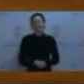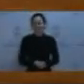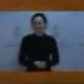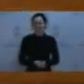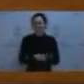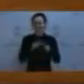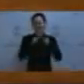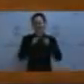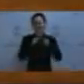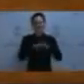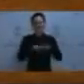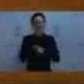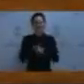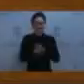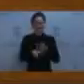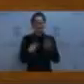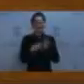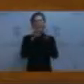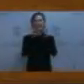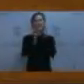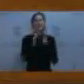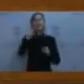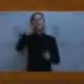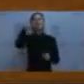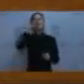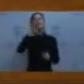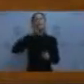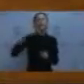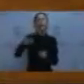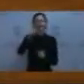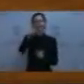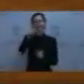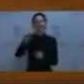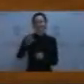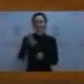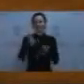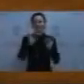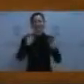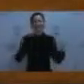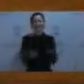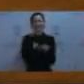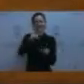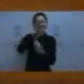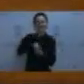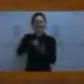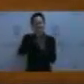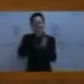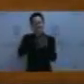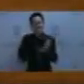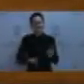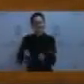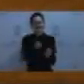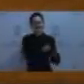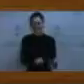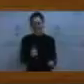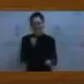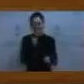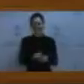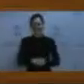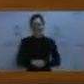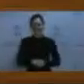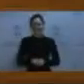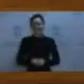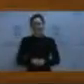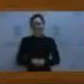los instrumentos de gestión integrada? Los famosos IGIs, que engloban todas las medidas protectoras. Otro ataque